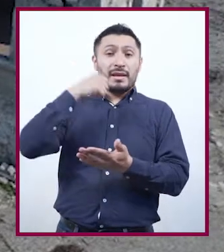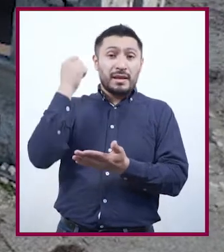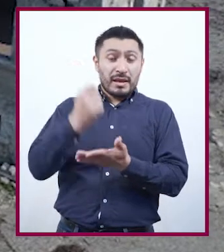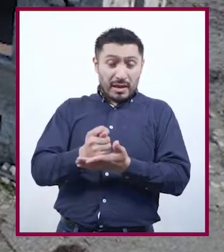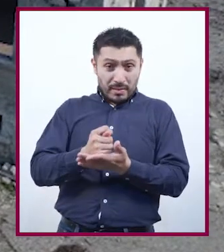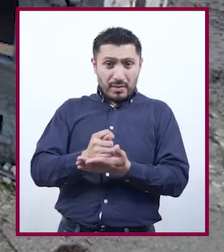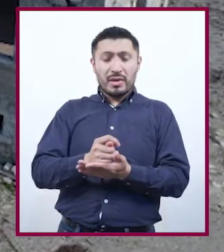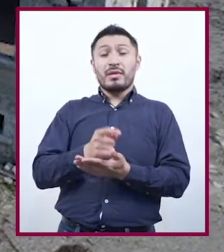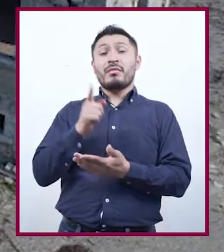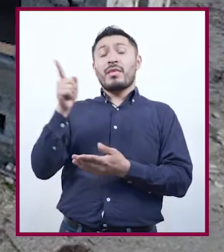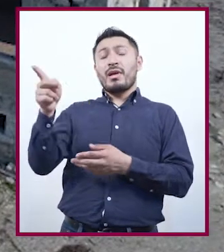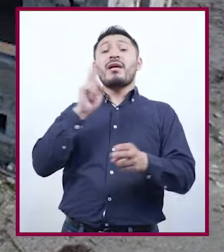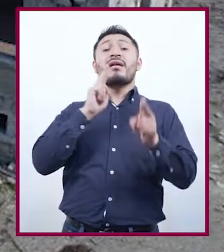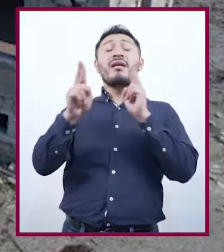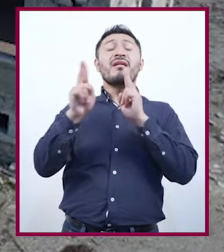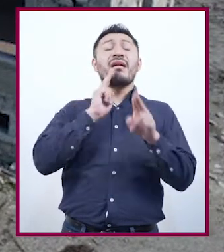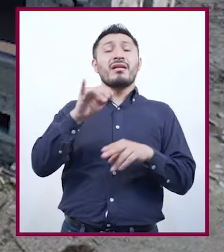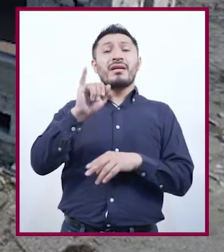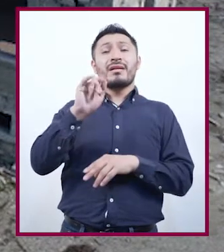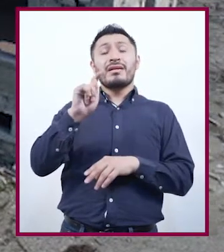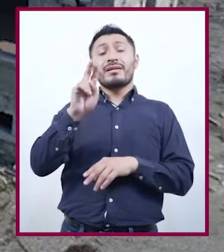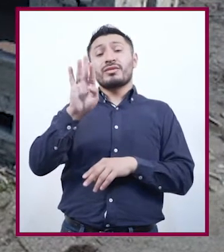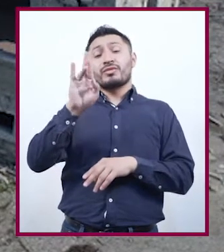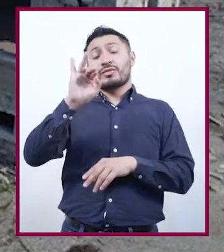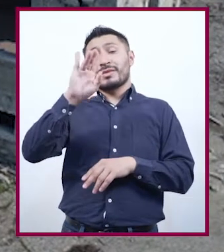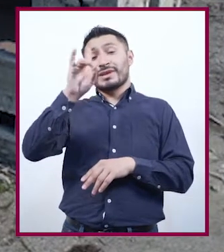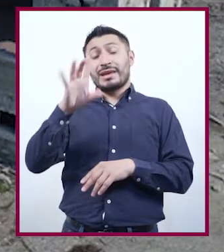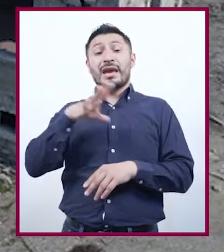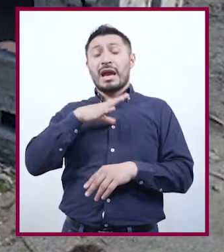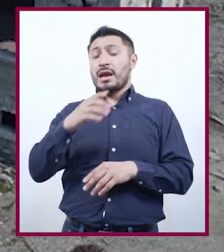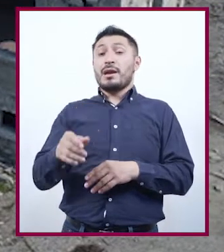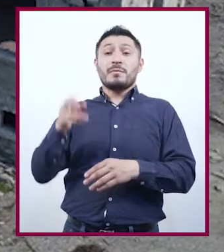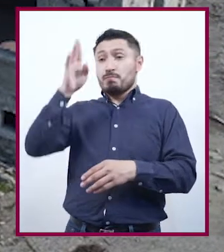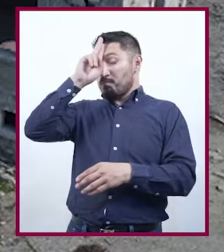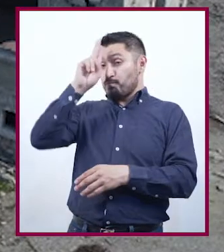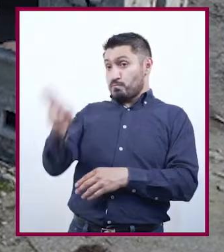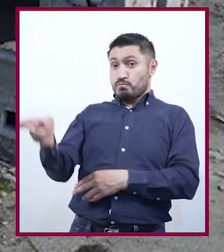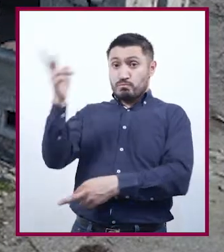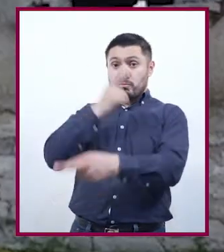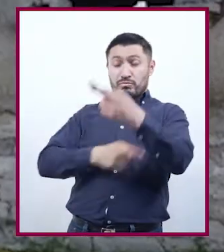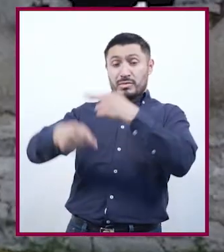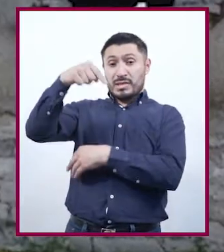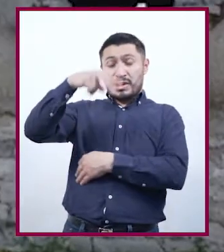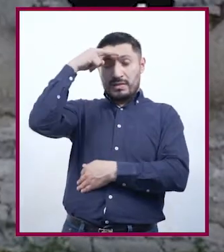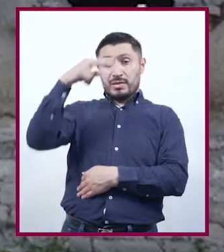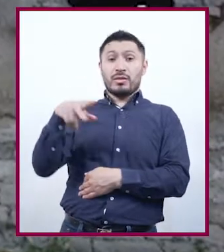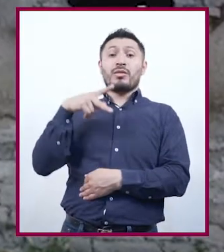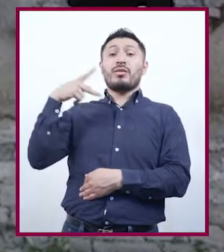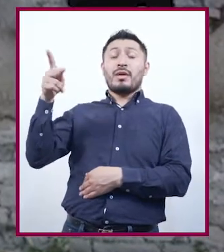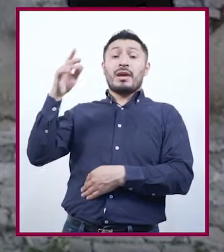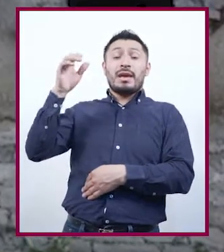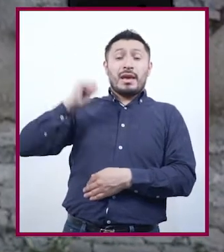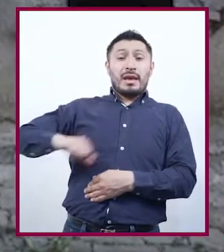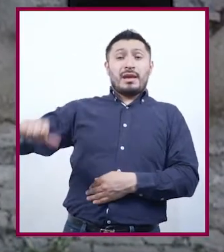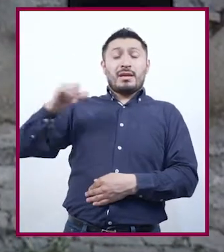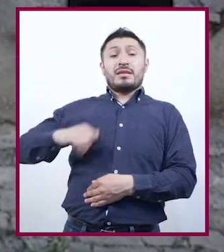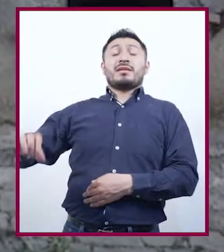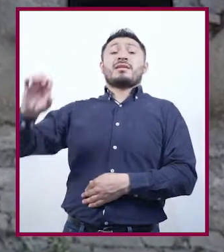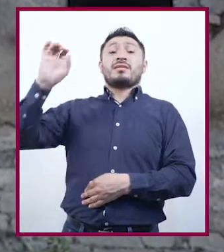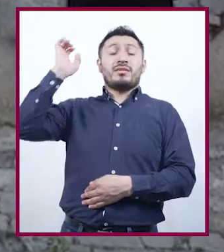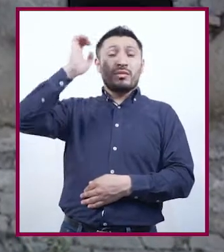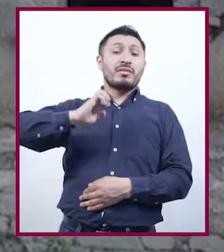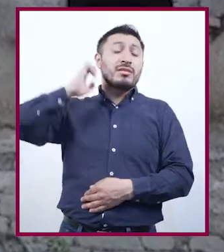Iturbide recibió la noticia de que había un decreto que le impedía regresar a México, pues su figura como ex